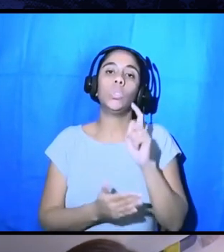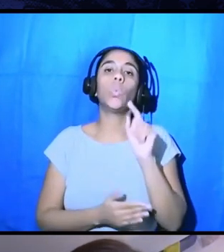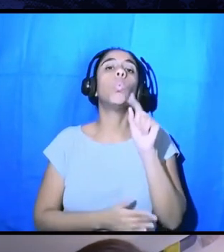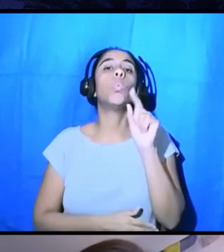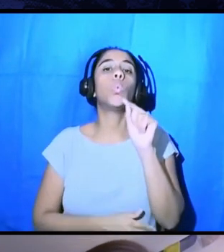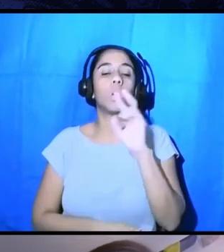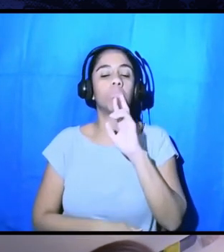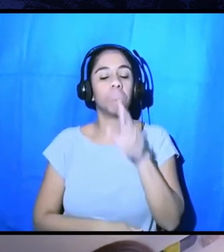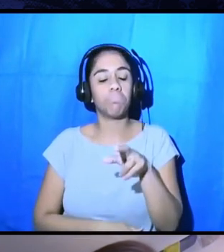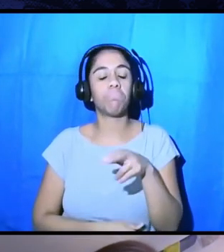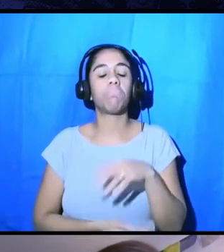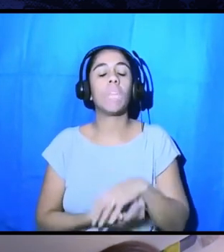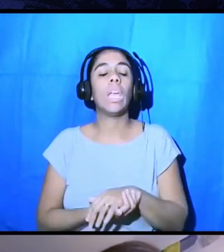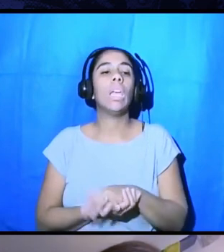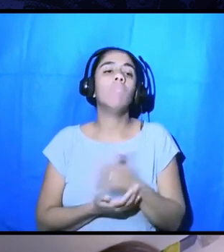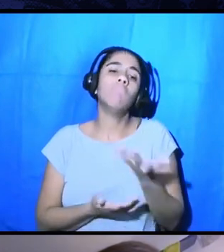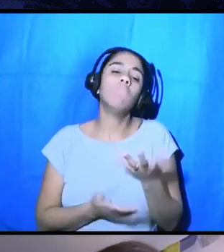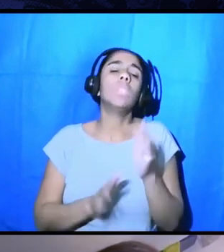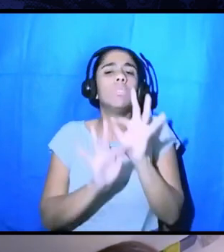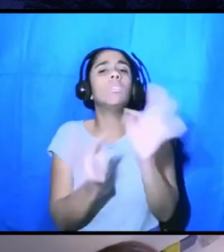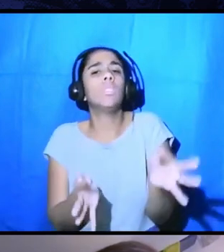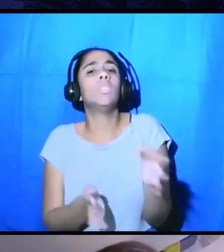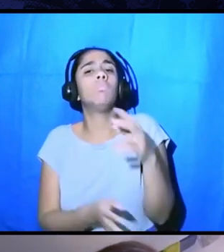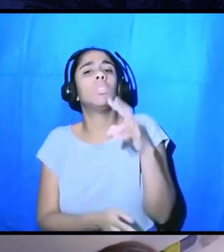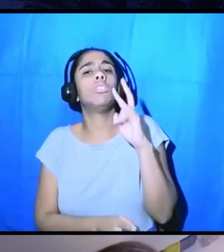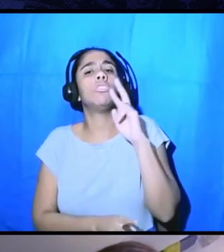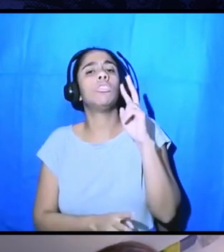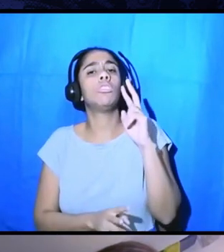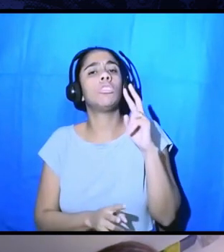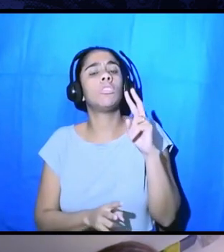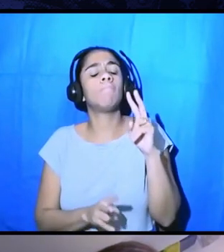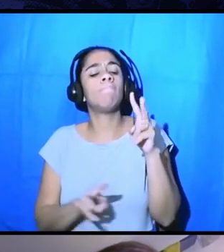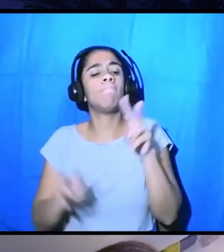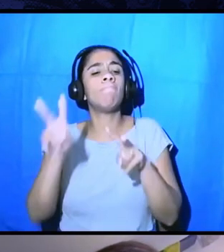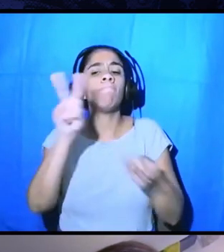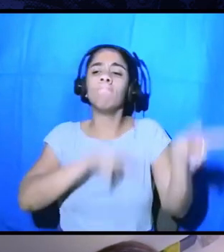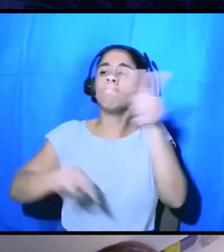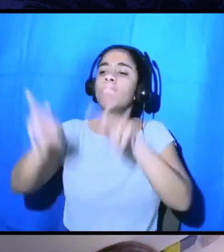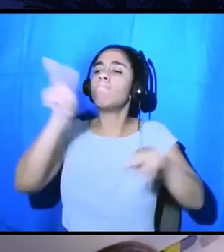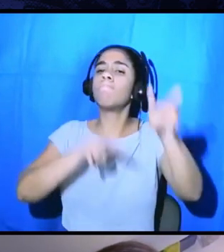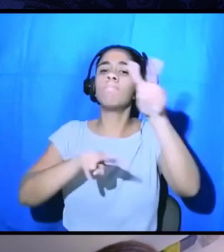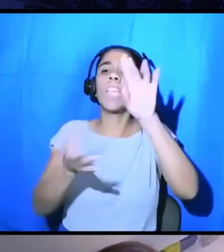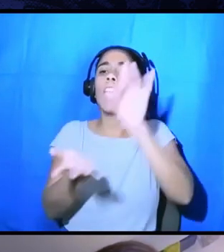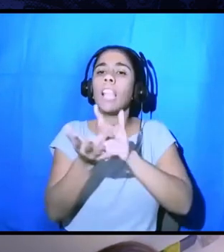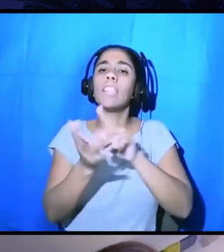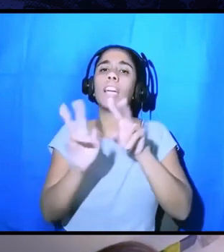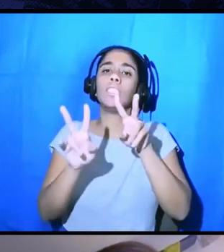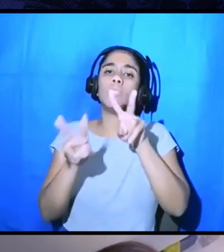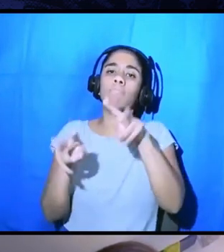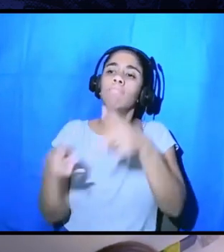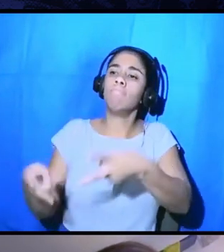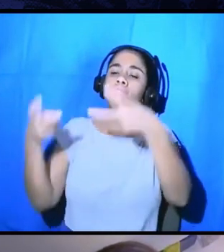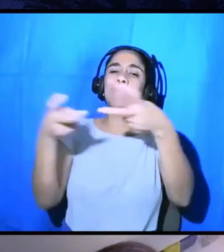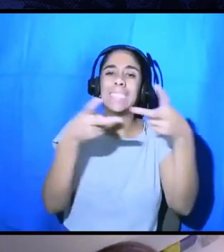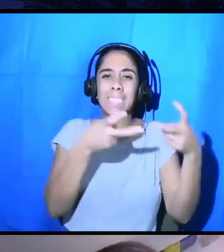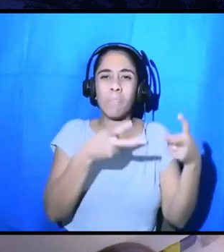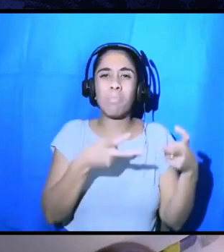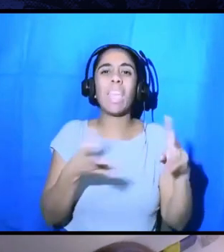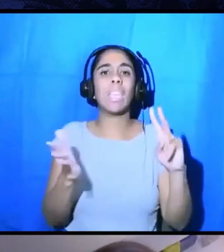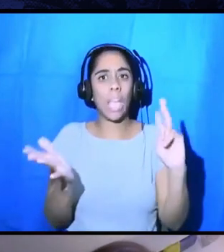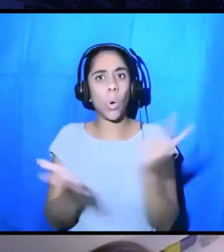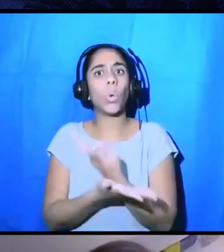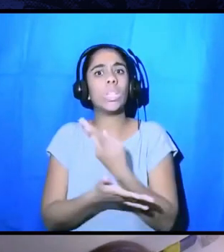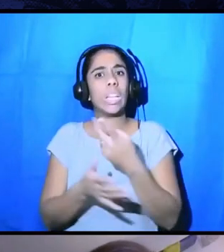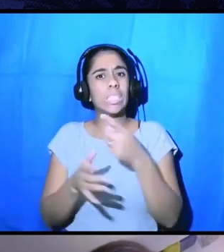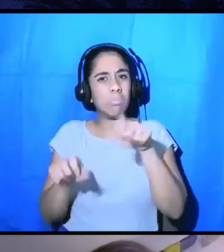devastadora realidad presente que necesariamente tener claridad de hacia dónde estamos transitando sé que